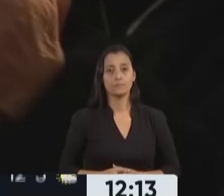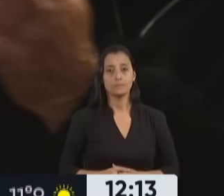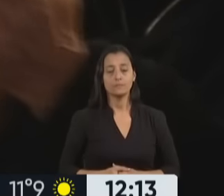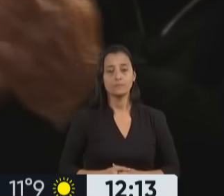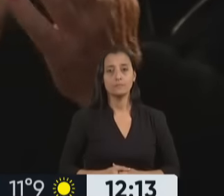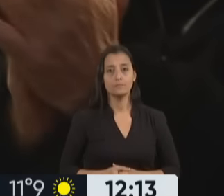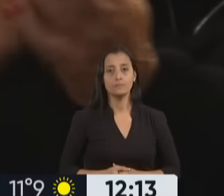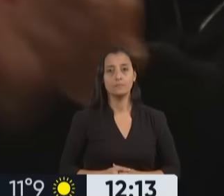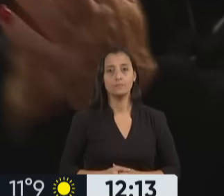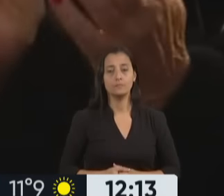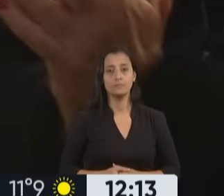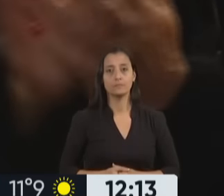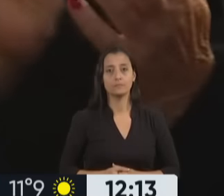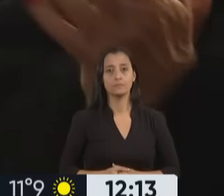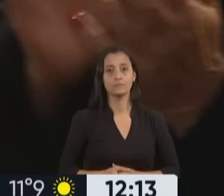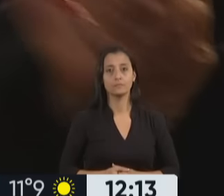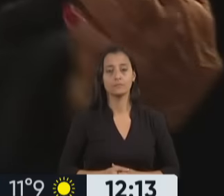Gracias.